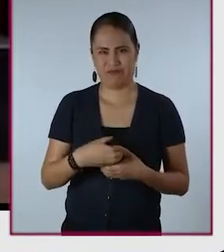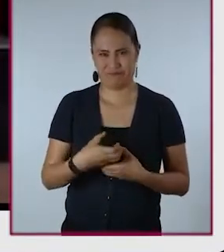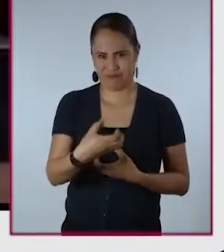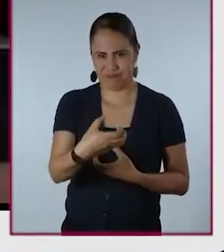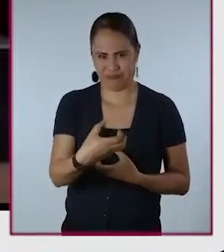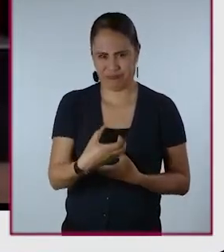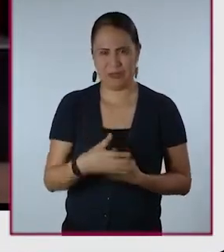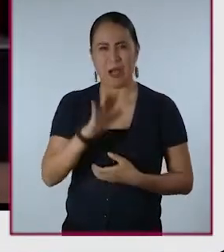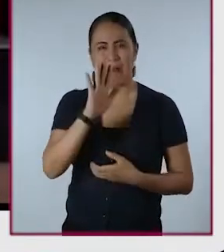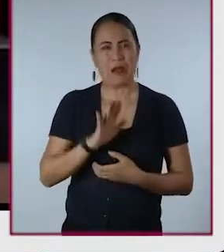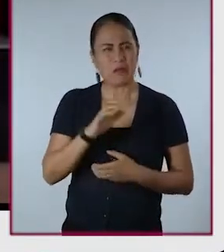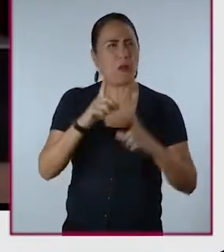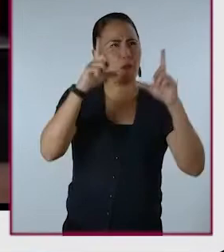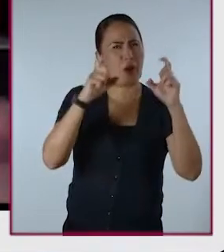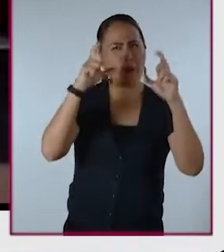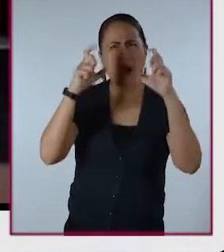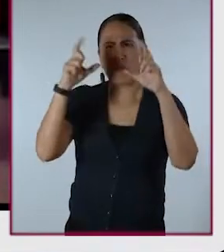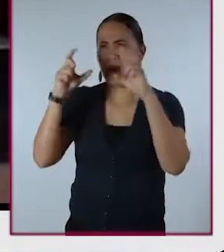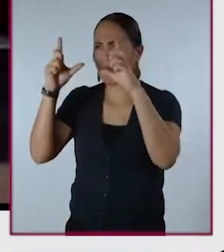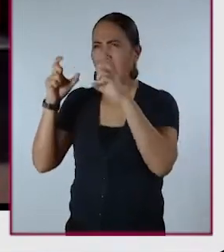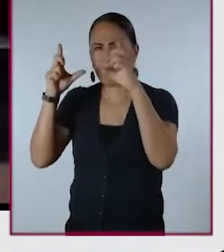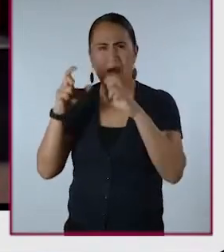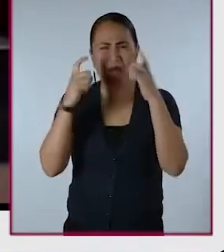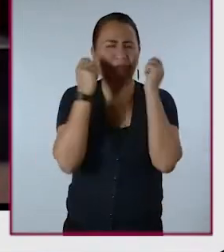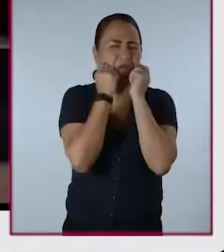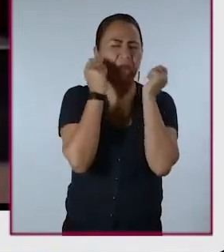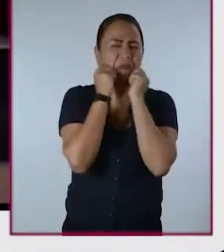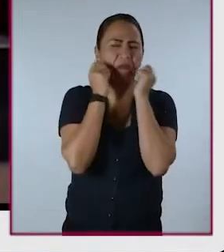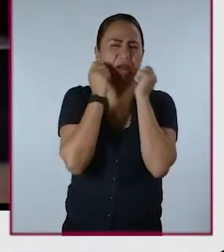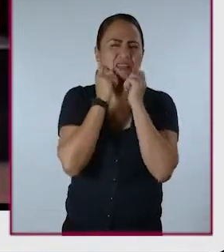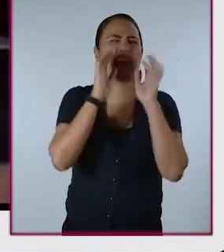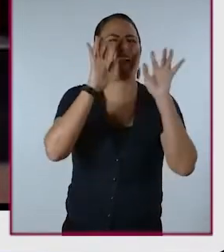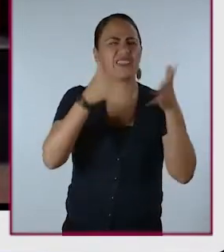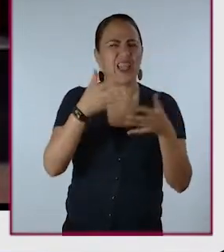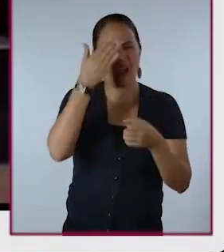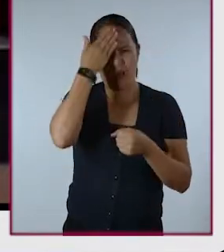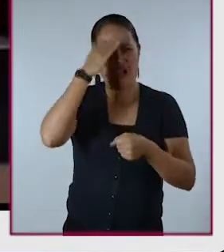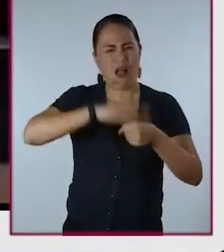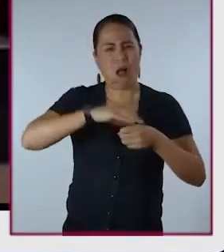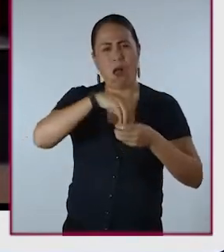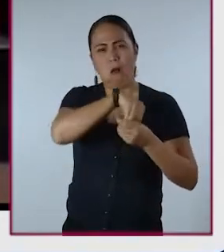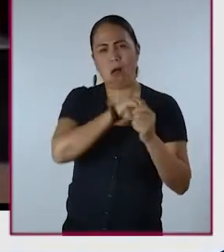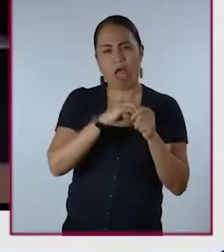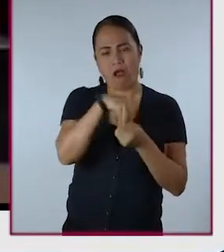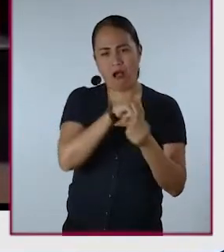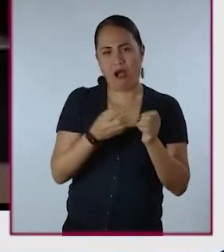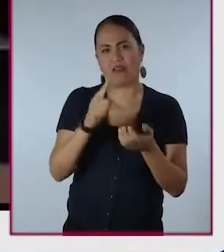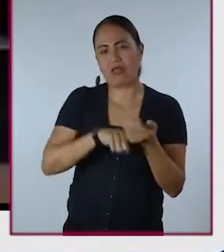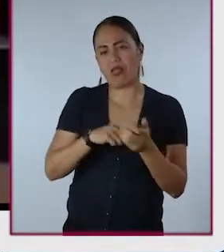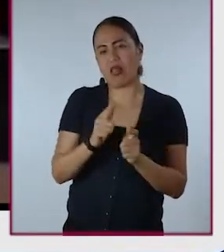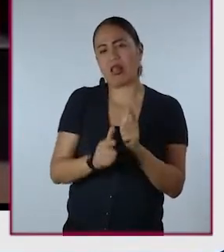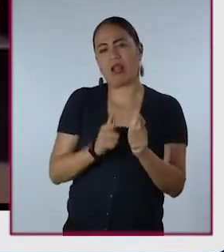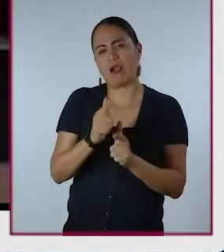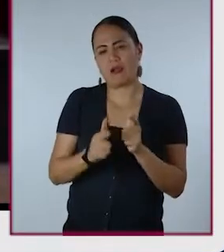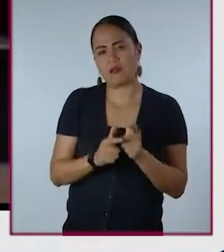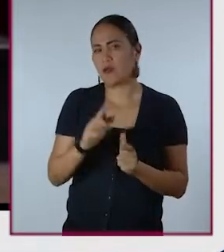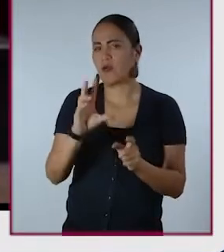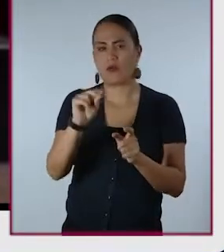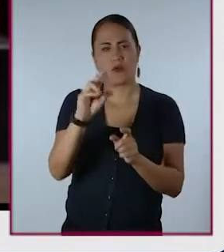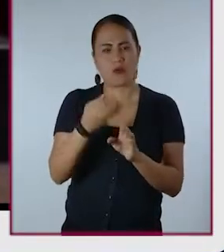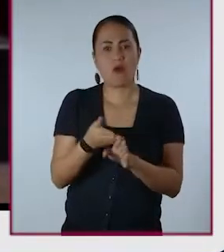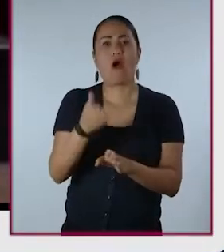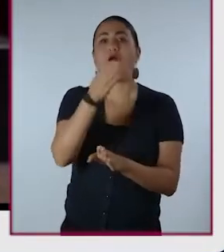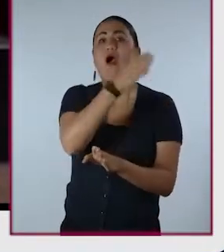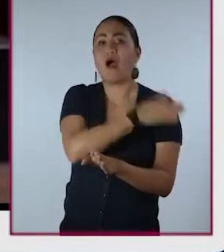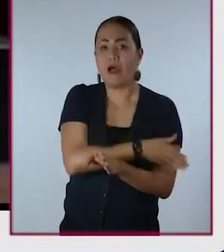¿no? Si no importa, pues hay, ya no tengo memoria, está muy lento. Entonces, antes de que se